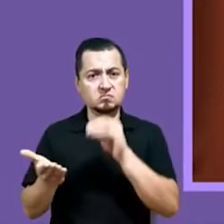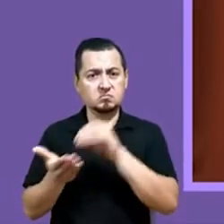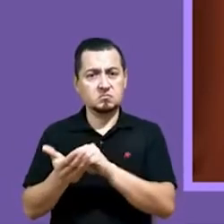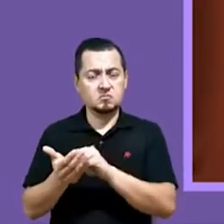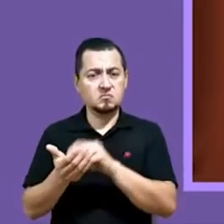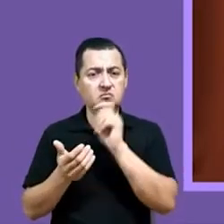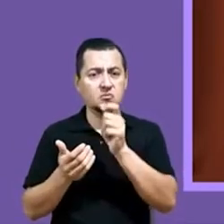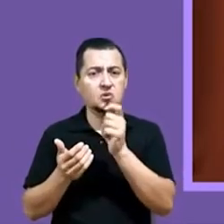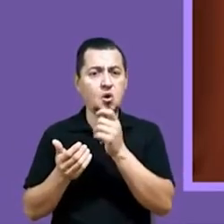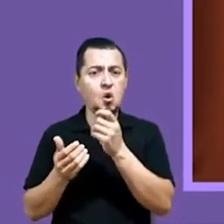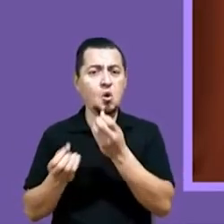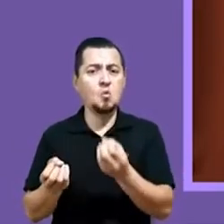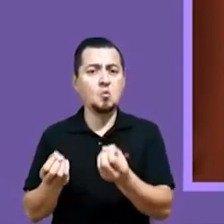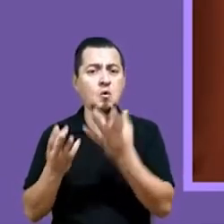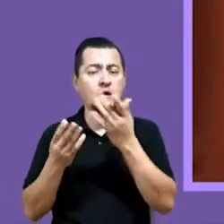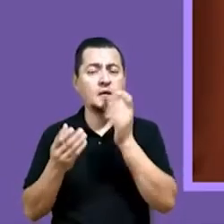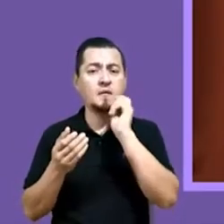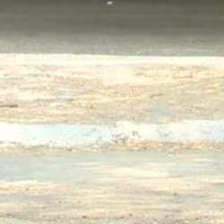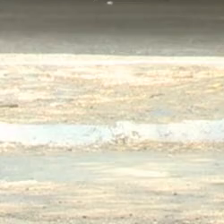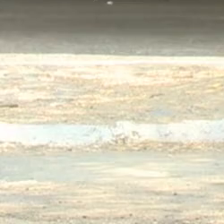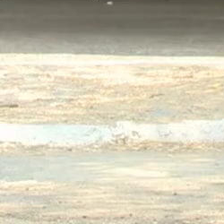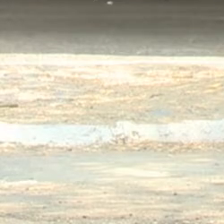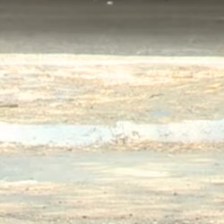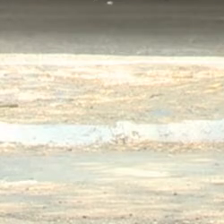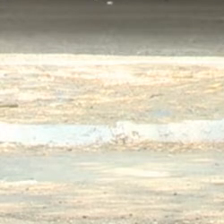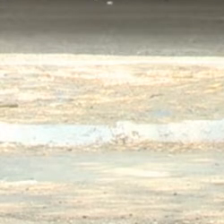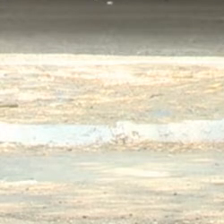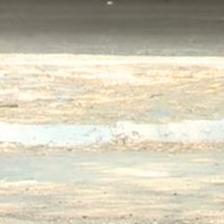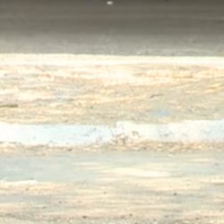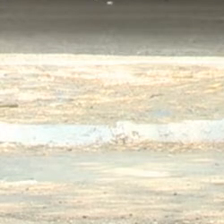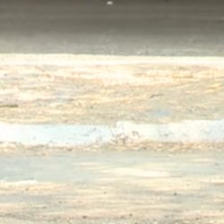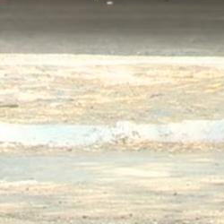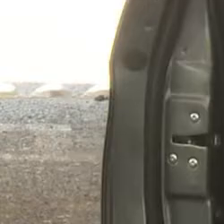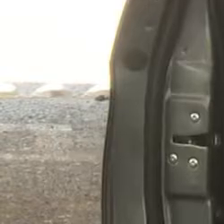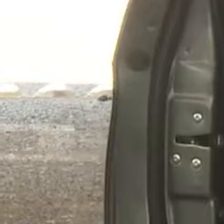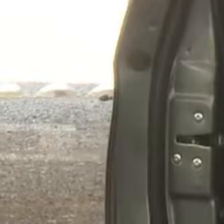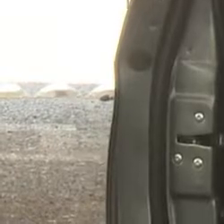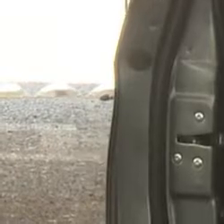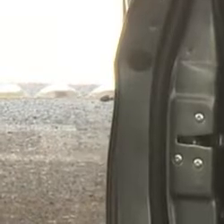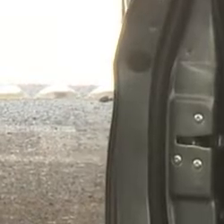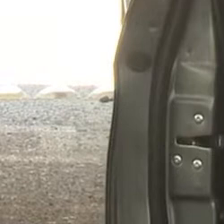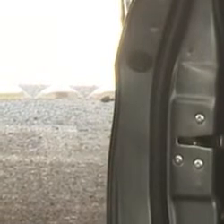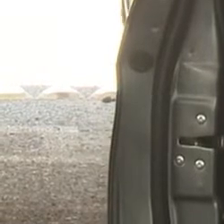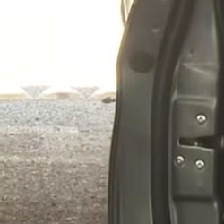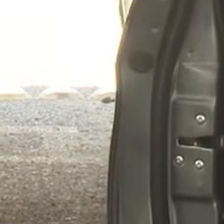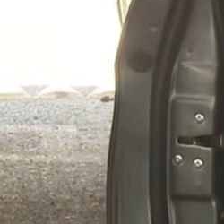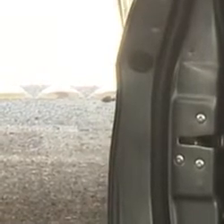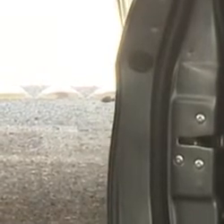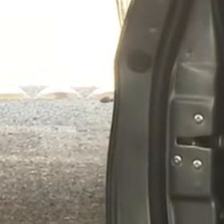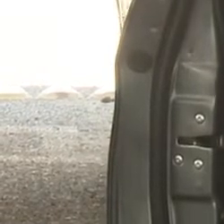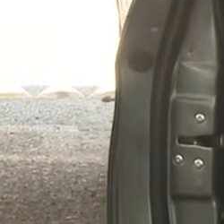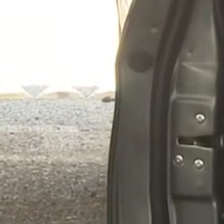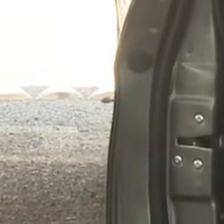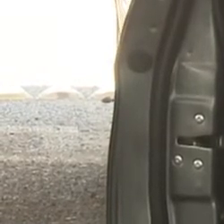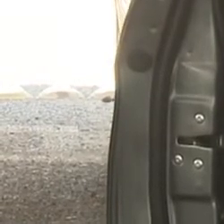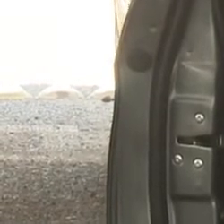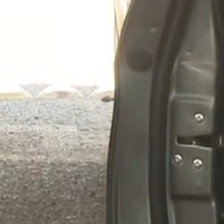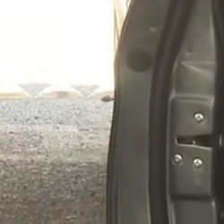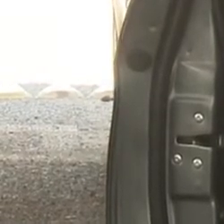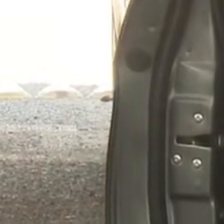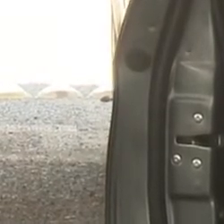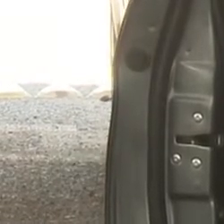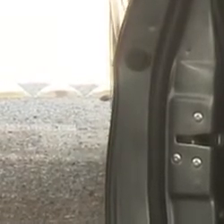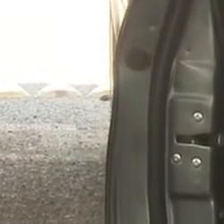ricardo villanueva reiteró que la vacuna si funciona y tan es así que los hospitales civiles la jara el